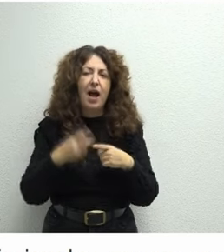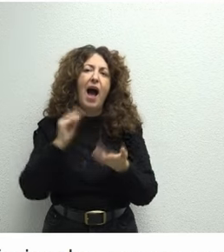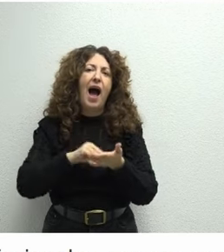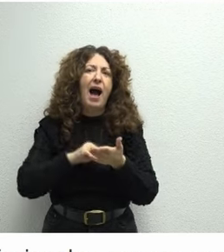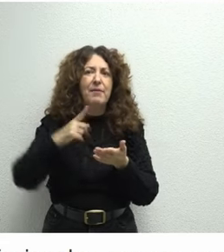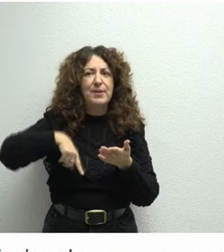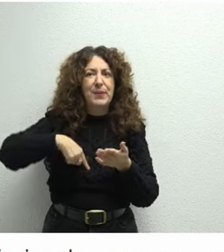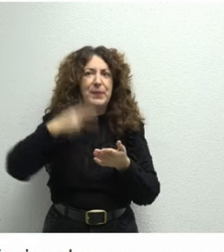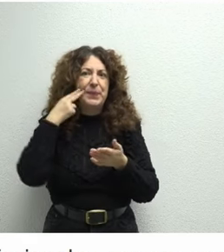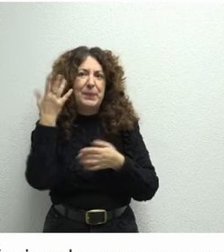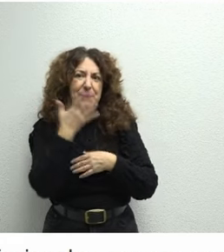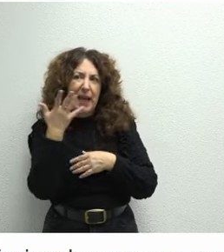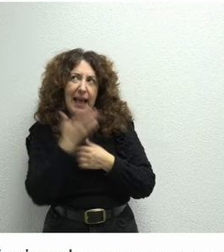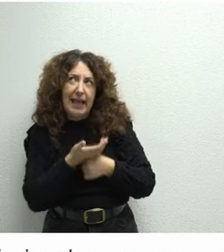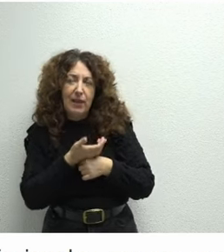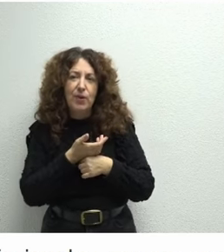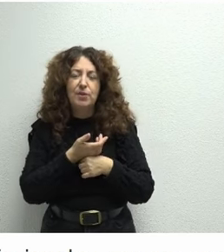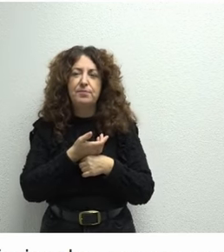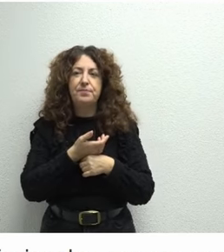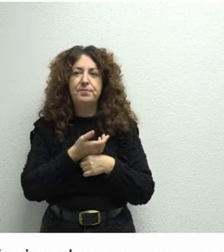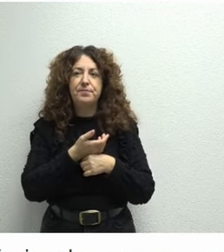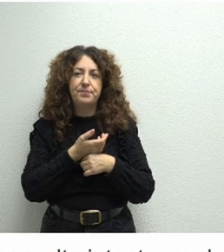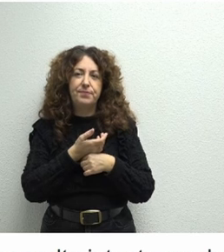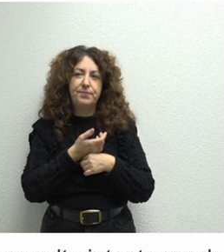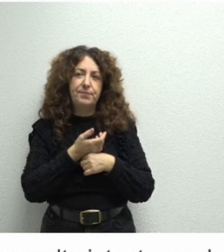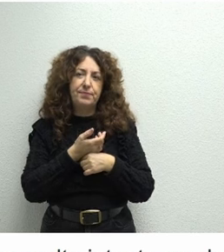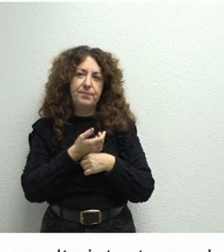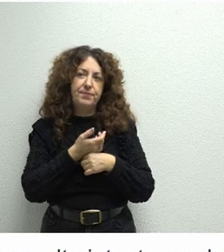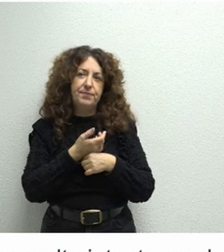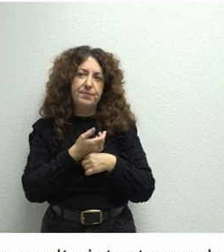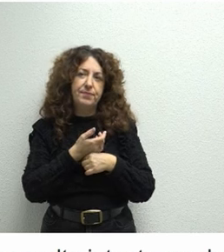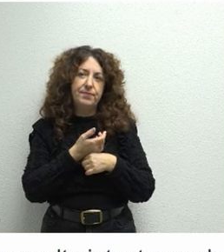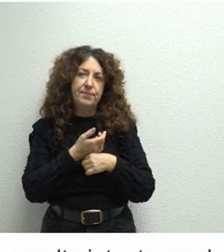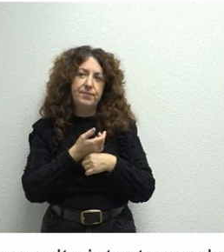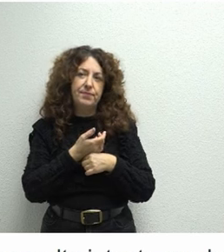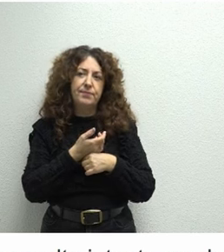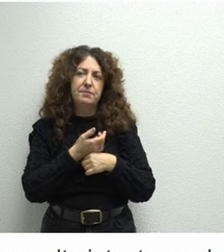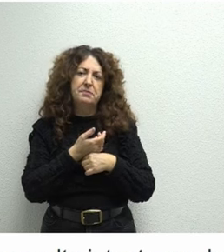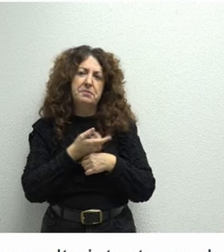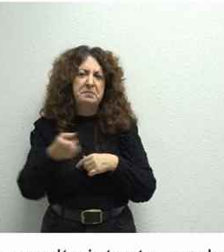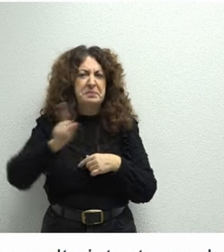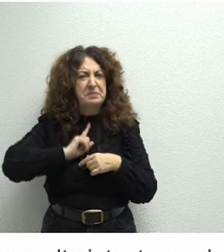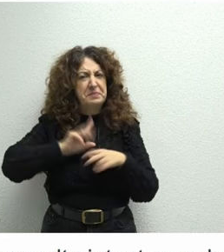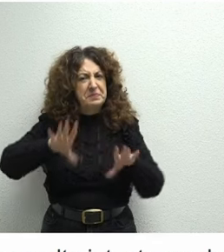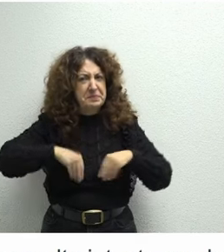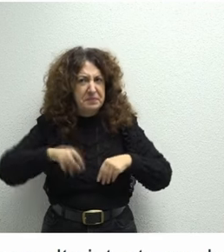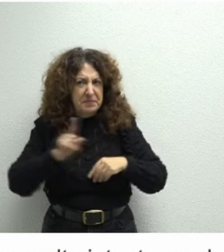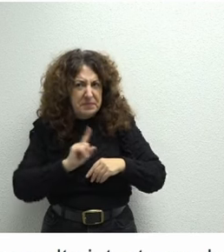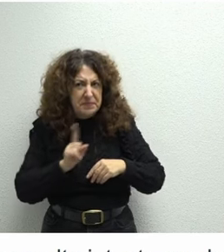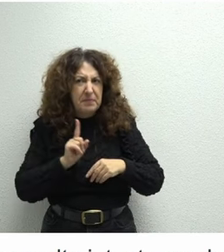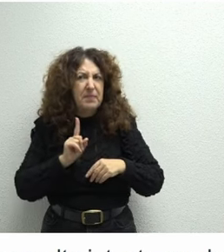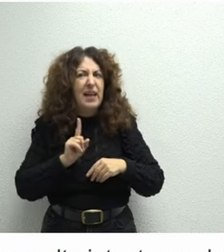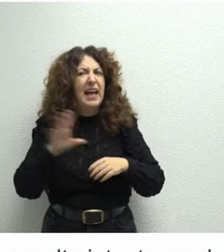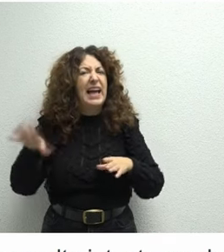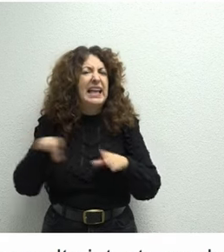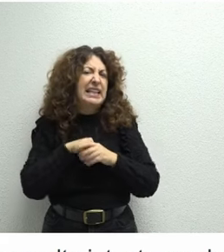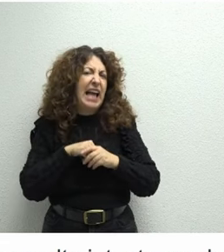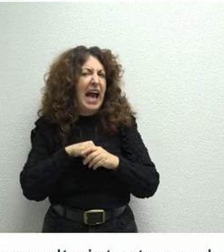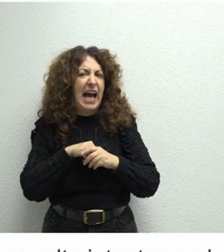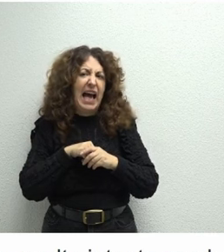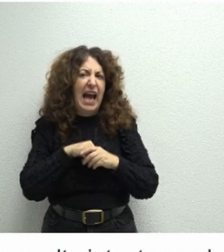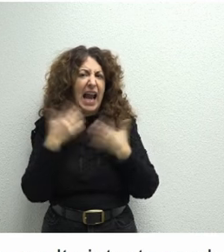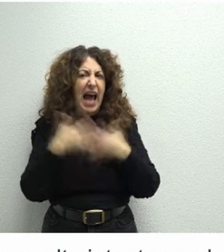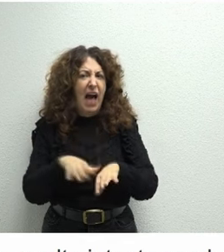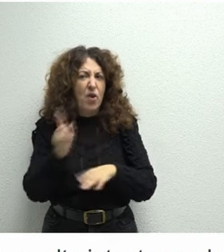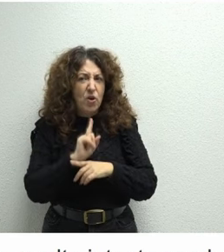a no ser HM tolerado no ser integrados dentro de la comunidad y a